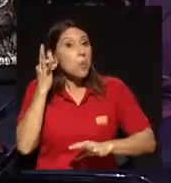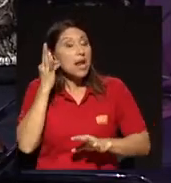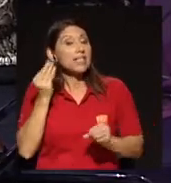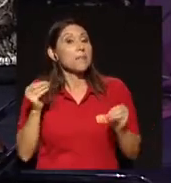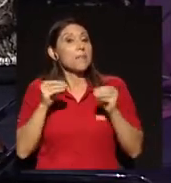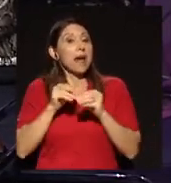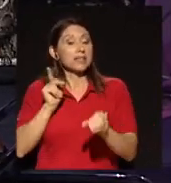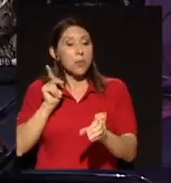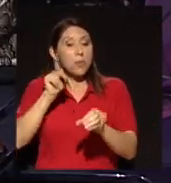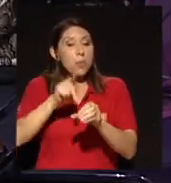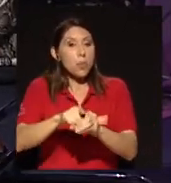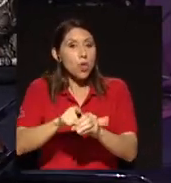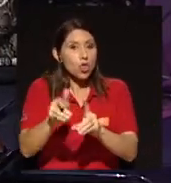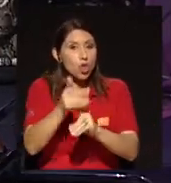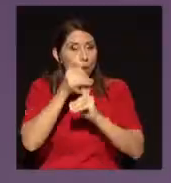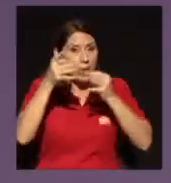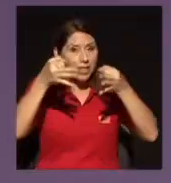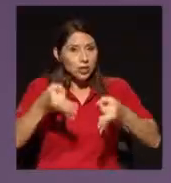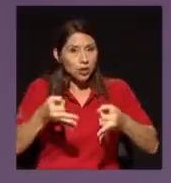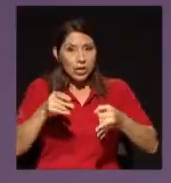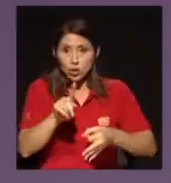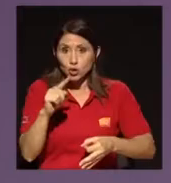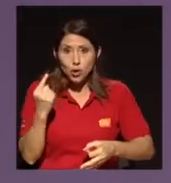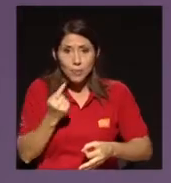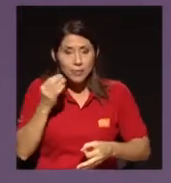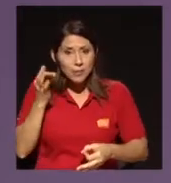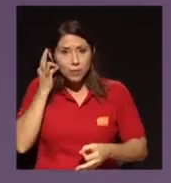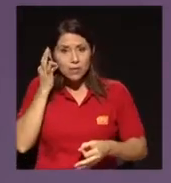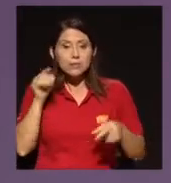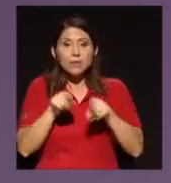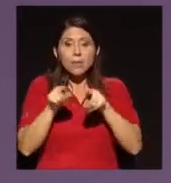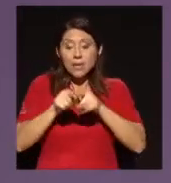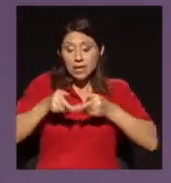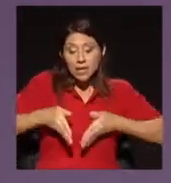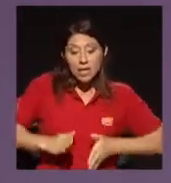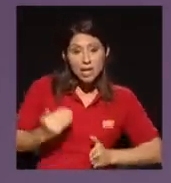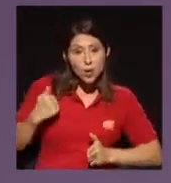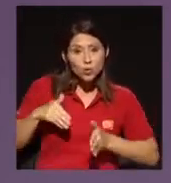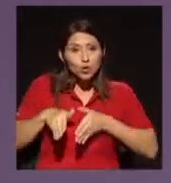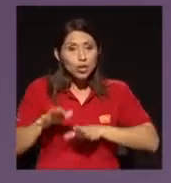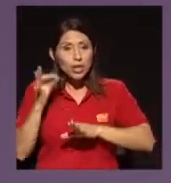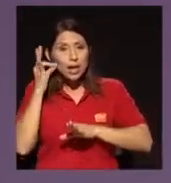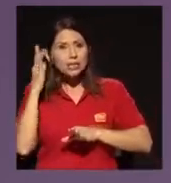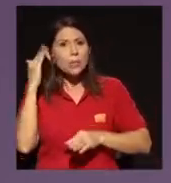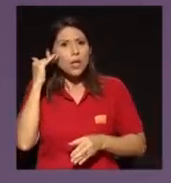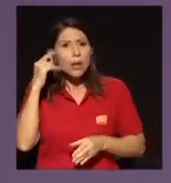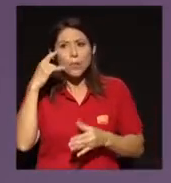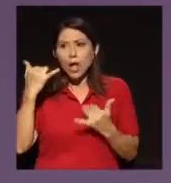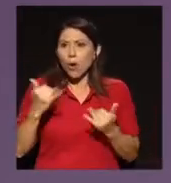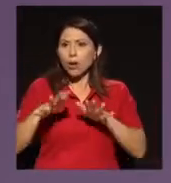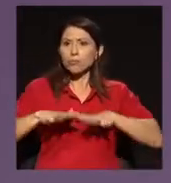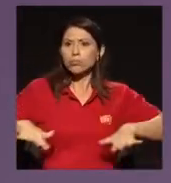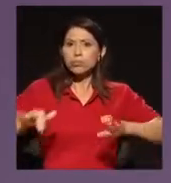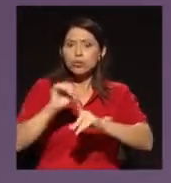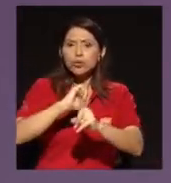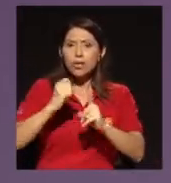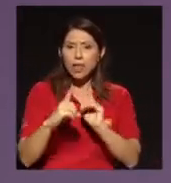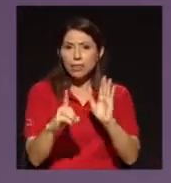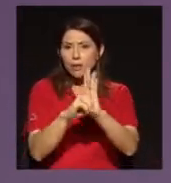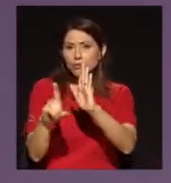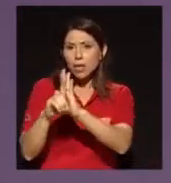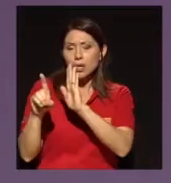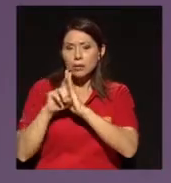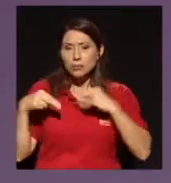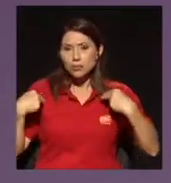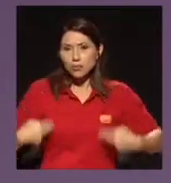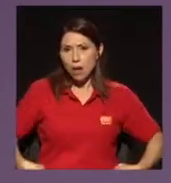solo las mujeres, sino los hijos, las hijas. ¿Por qué? Porque estamos de pronto en la sociedad de los derechos, ¿verdad? De los derechos humanos,